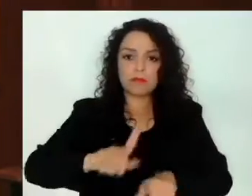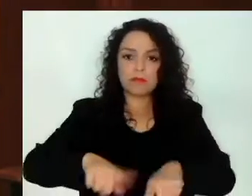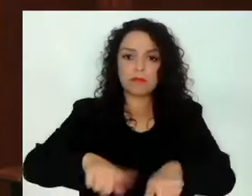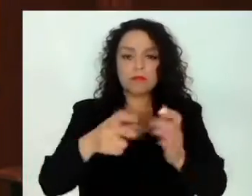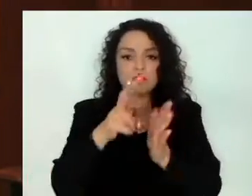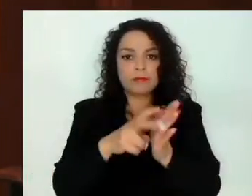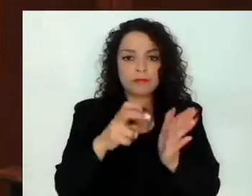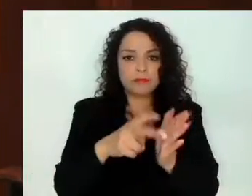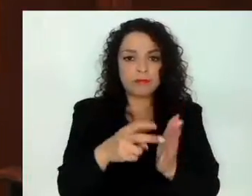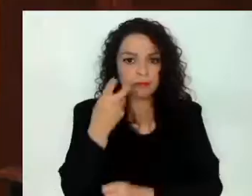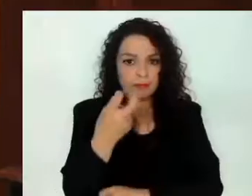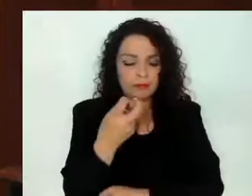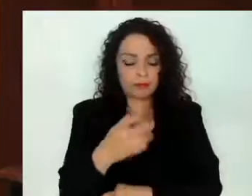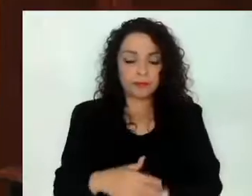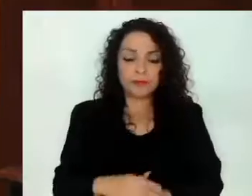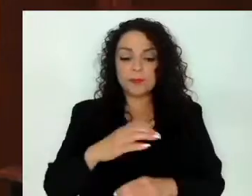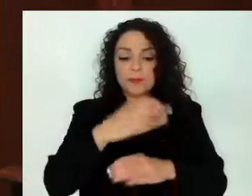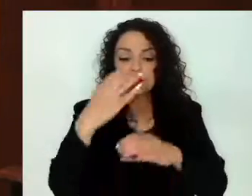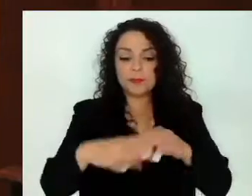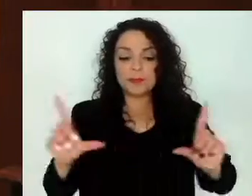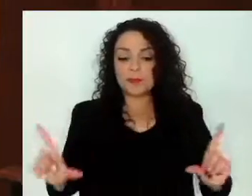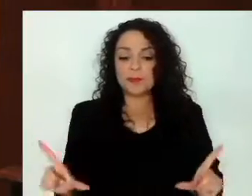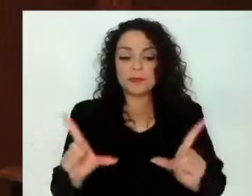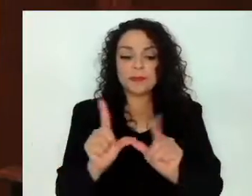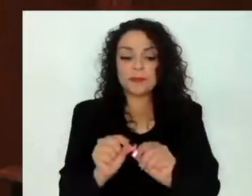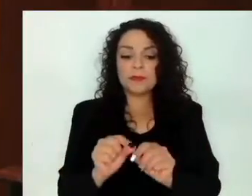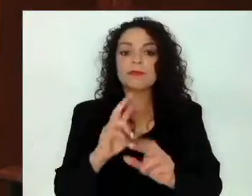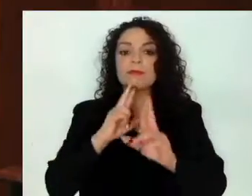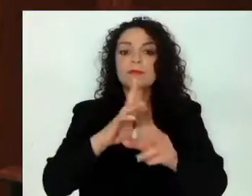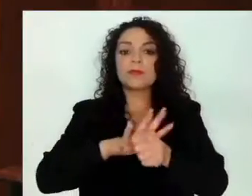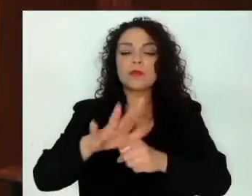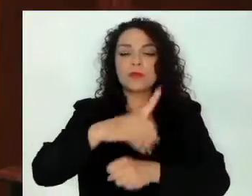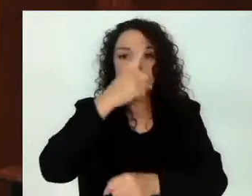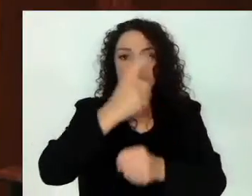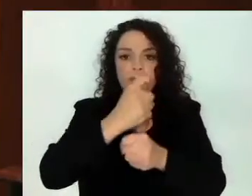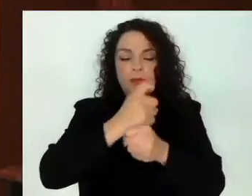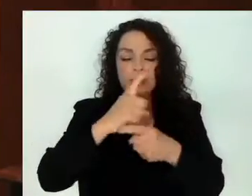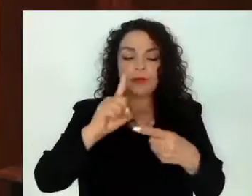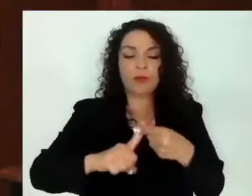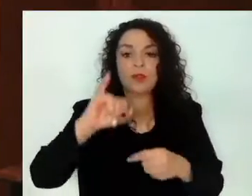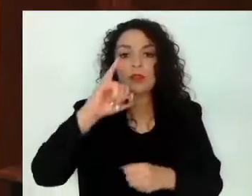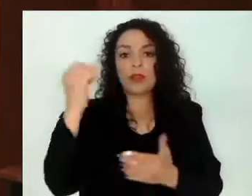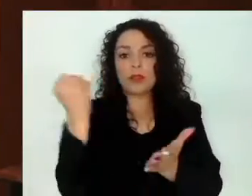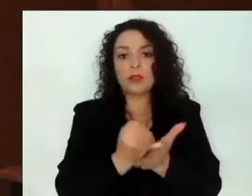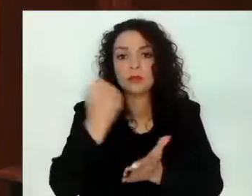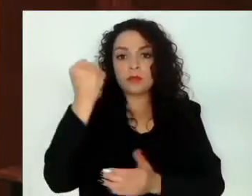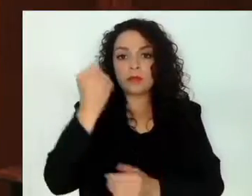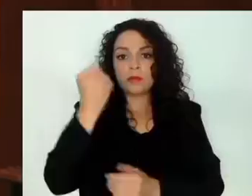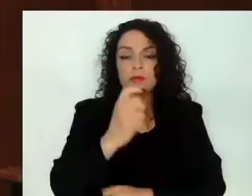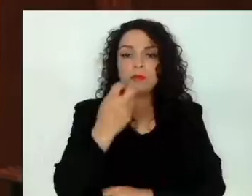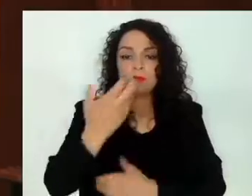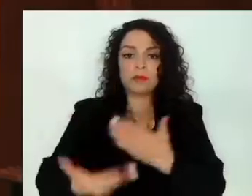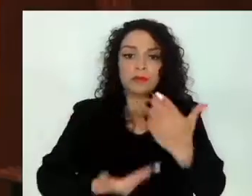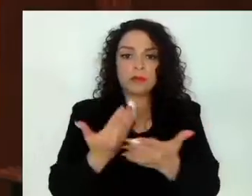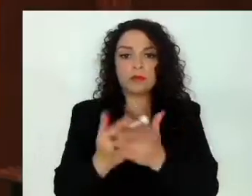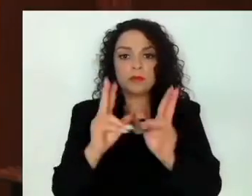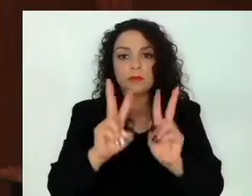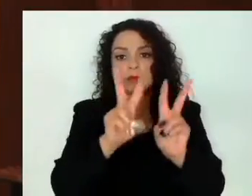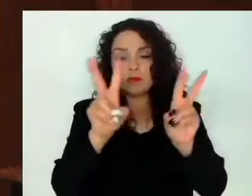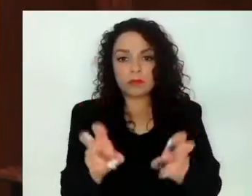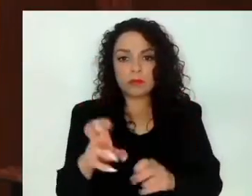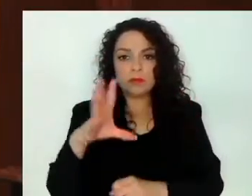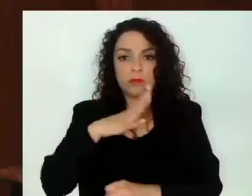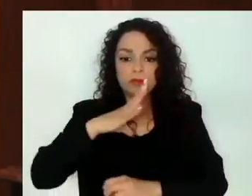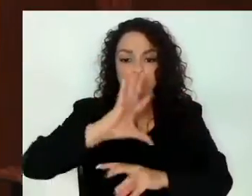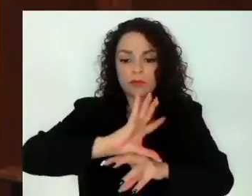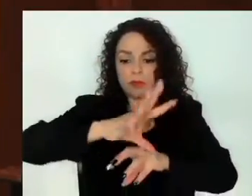Resolutivos. Primero, son de aprobarse en lo consecuente, conforme al proyecto de decreto que ha sido integrado,